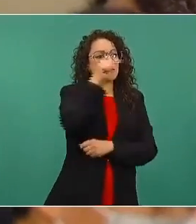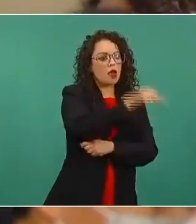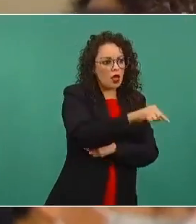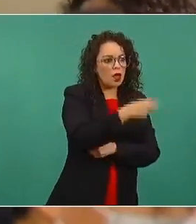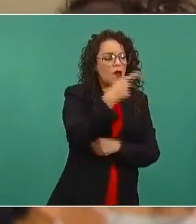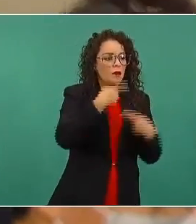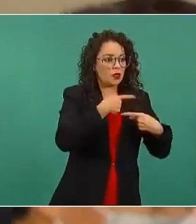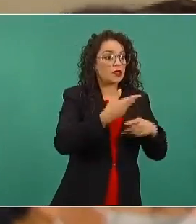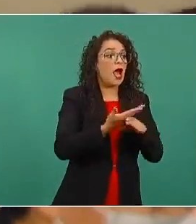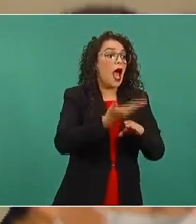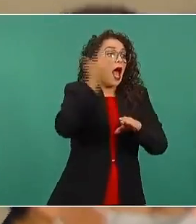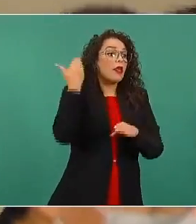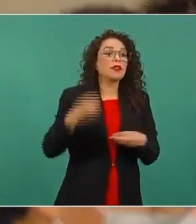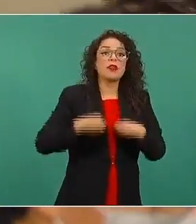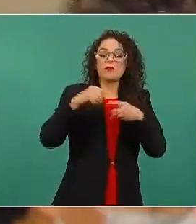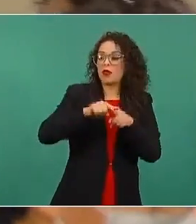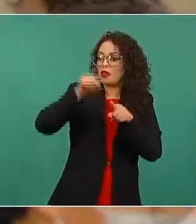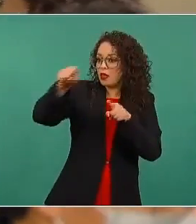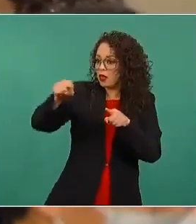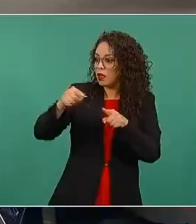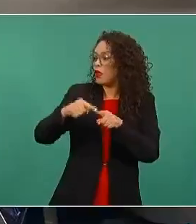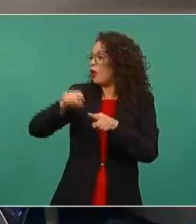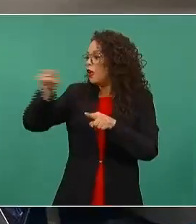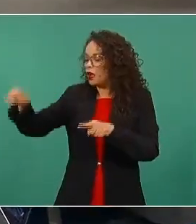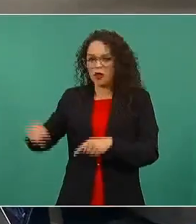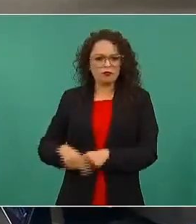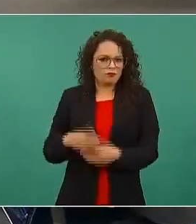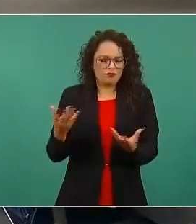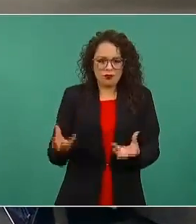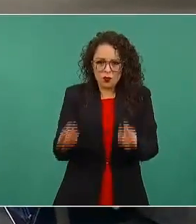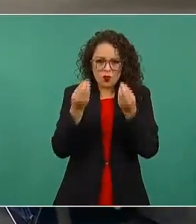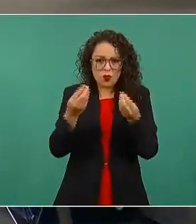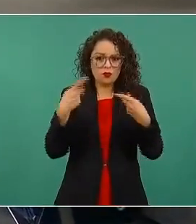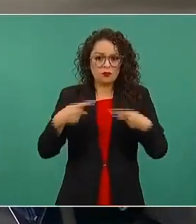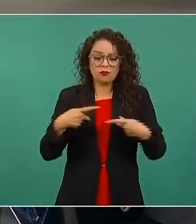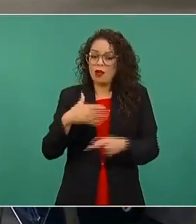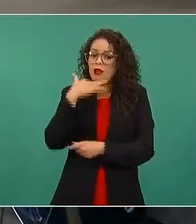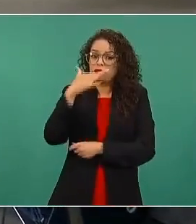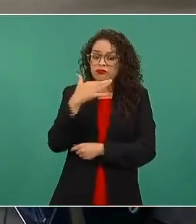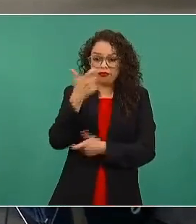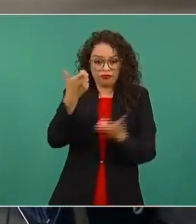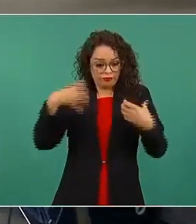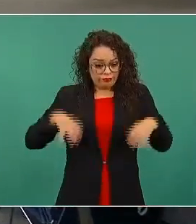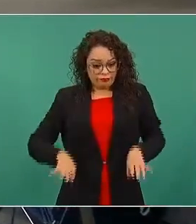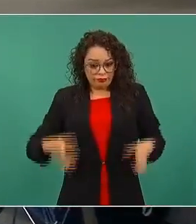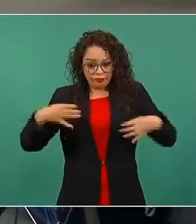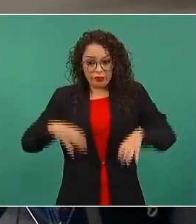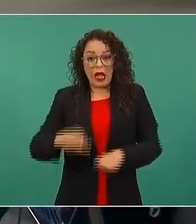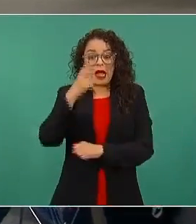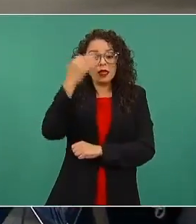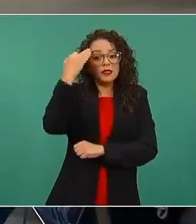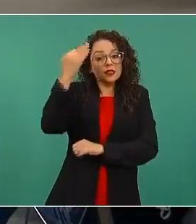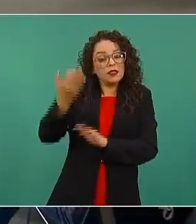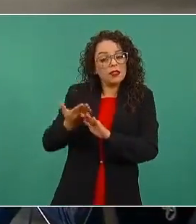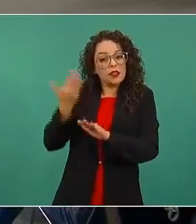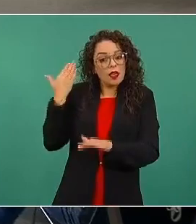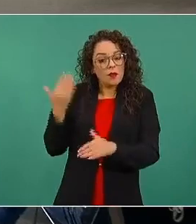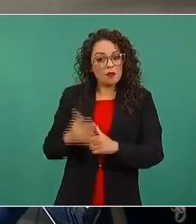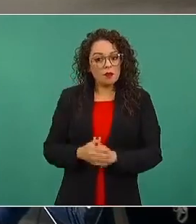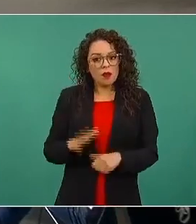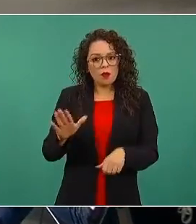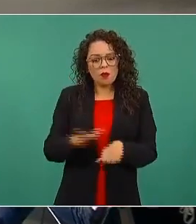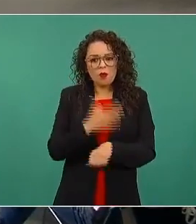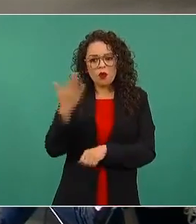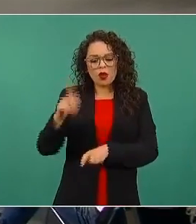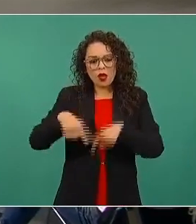Cualquiera le puede dar un tour de todos los funcionarios padrecistas que se enriquecieron. en ese sexenio. ¿Por qué no se ha hecho